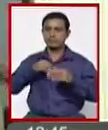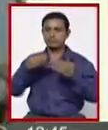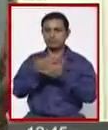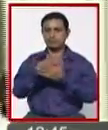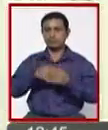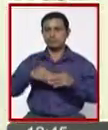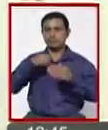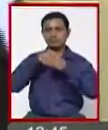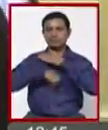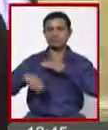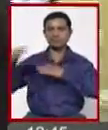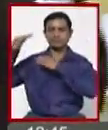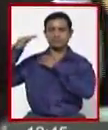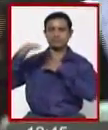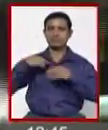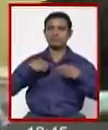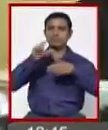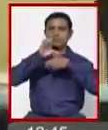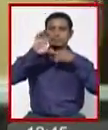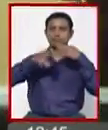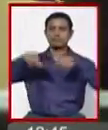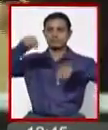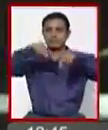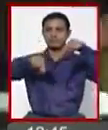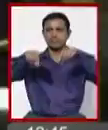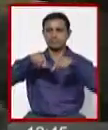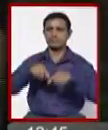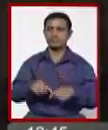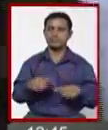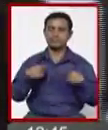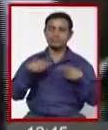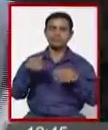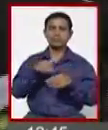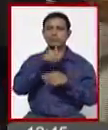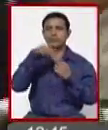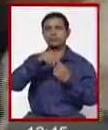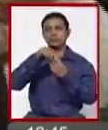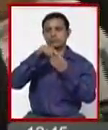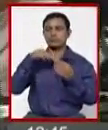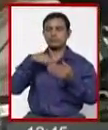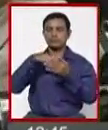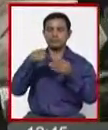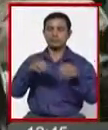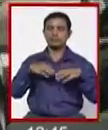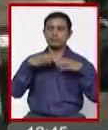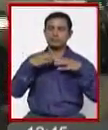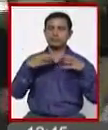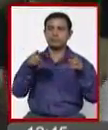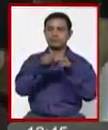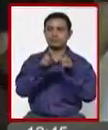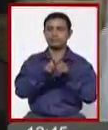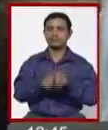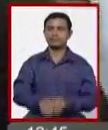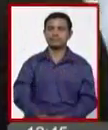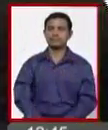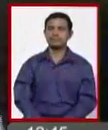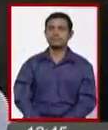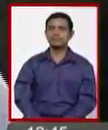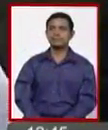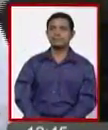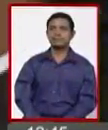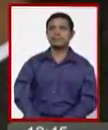Es licenciado en Ingeniería Química, con especialidad en Sistemas de Gestión de Calidad y en Ingeniería de Reservorios, Producción y Exploración de